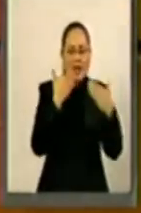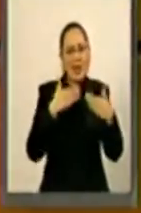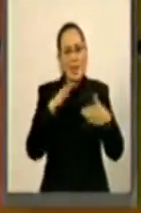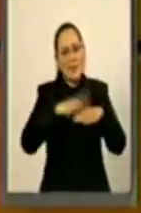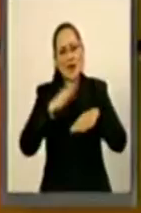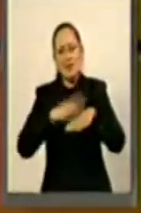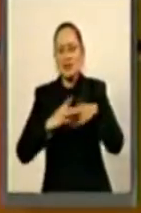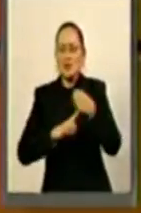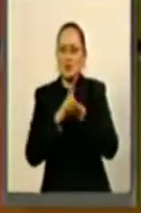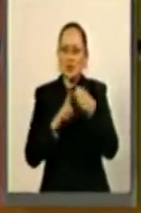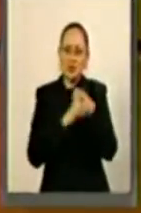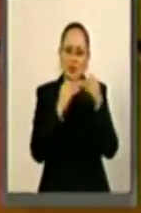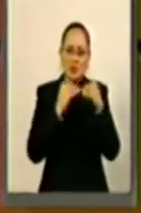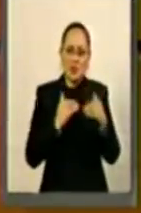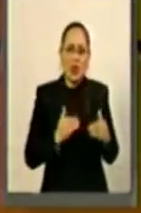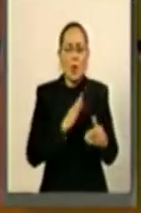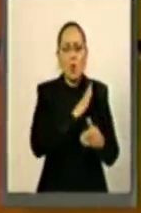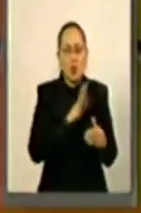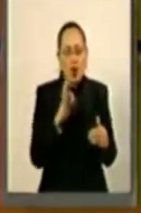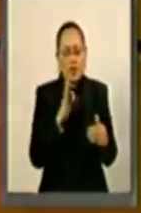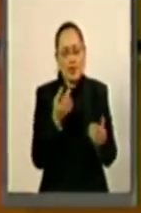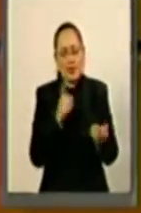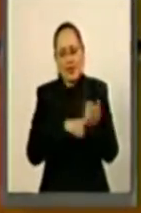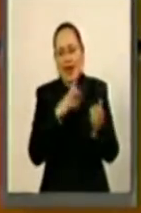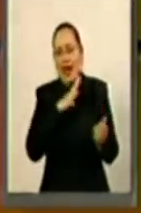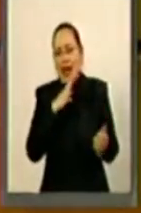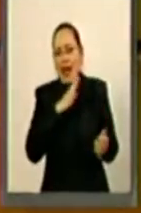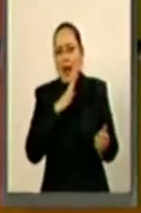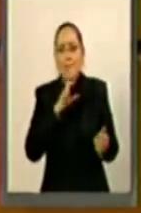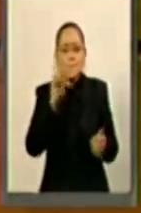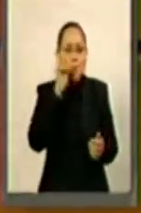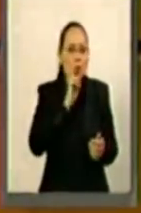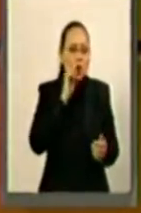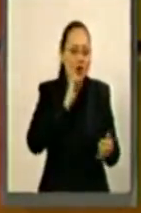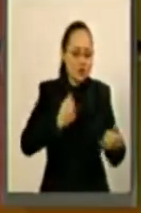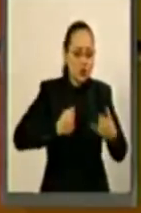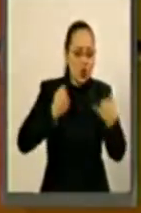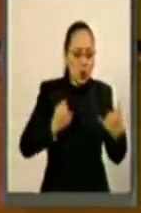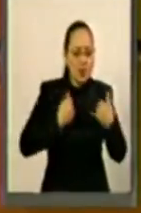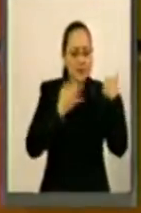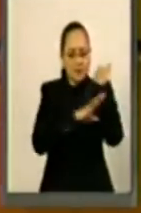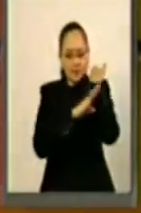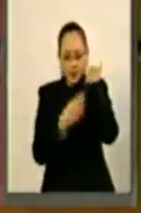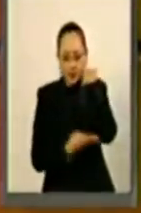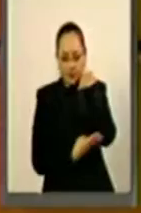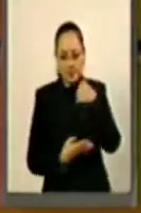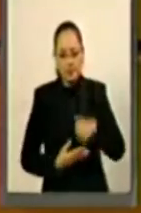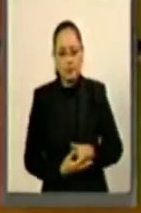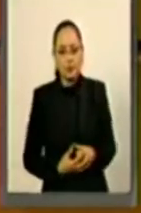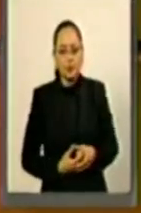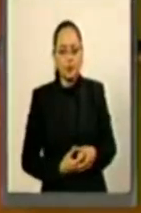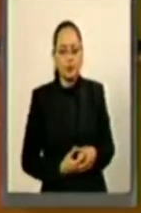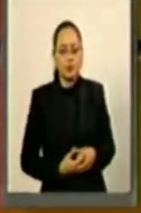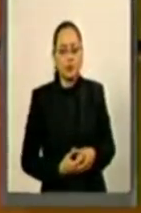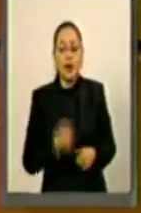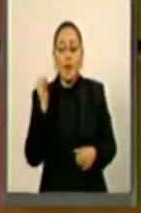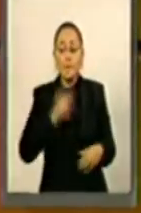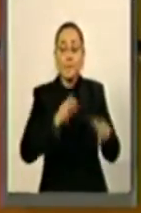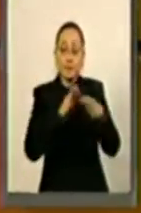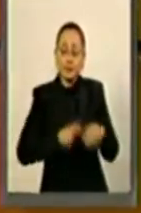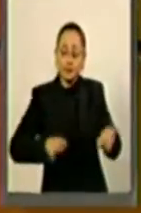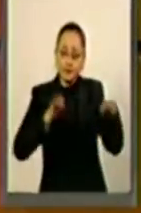otras circunstancias que pueden vivir las madres adolescentes. También es importante señalar